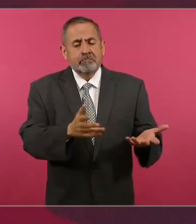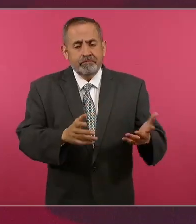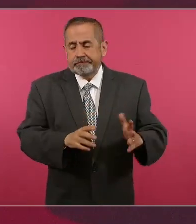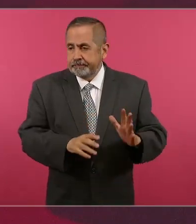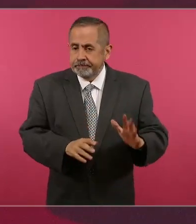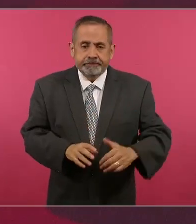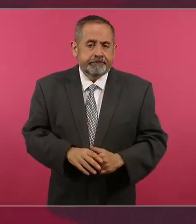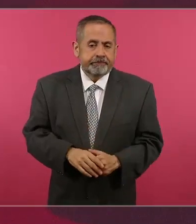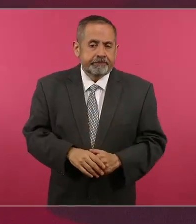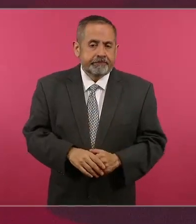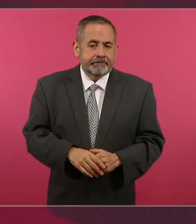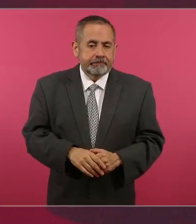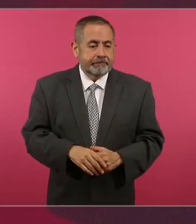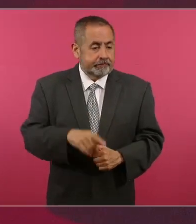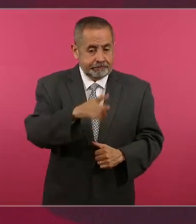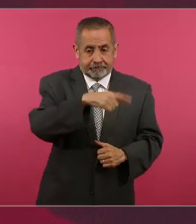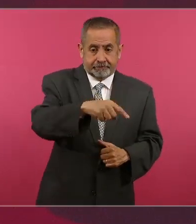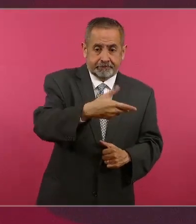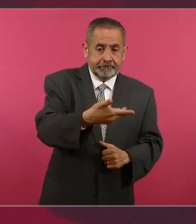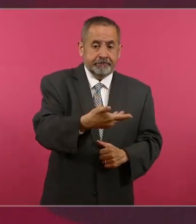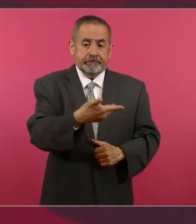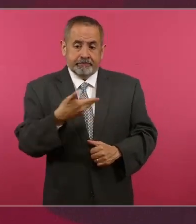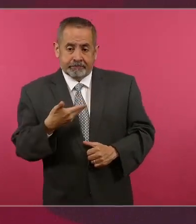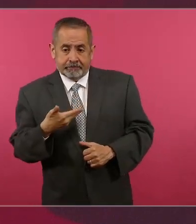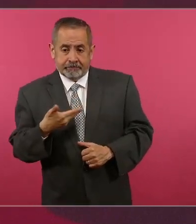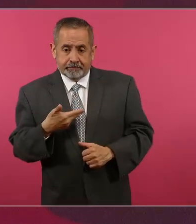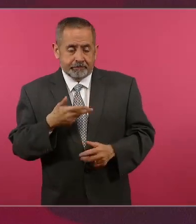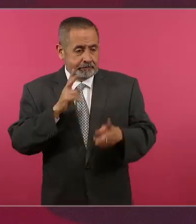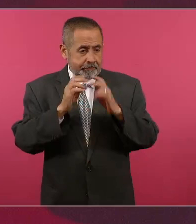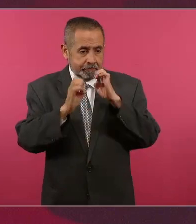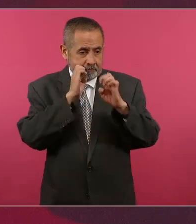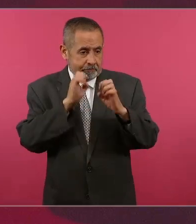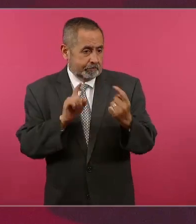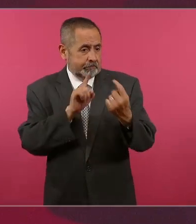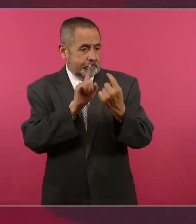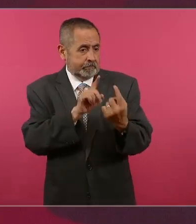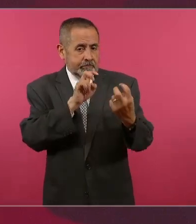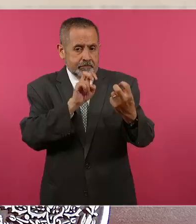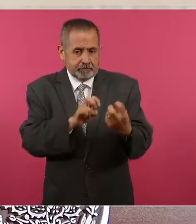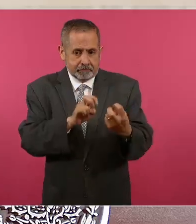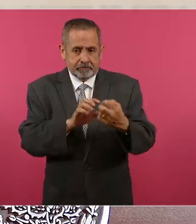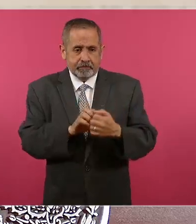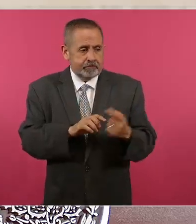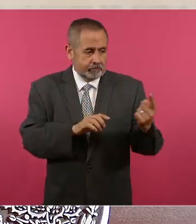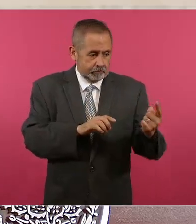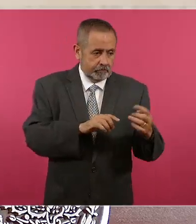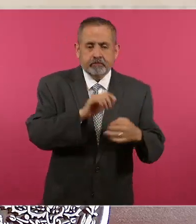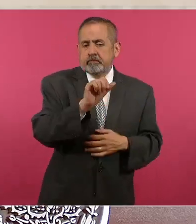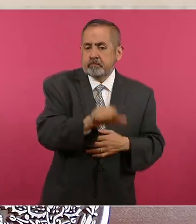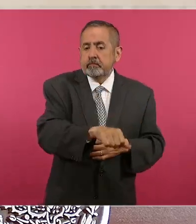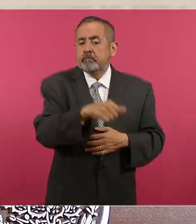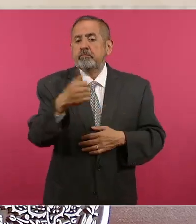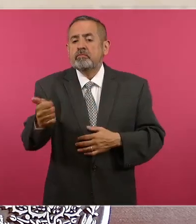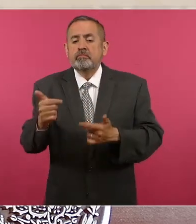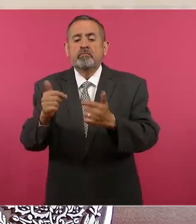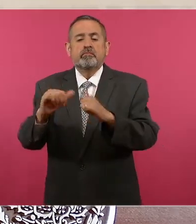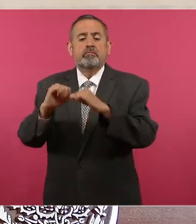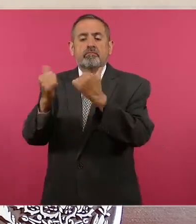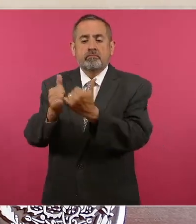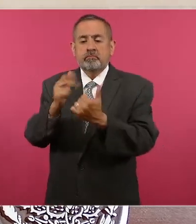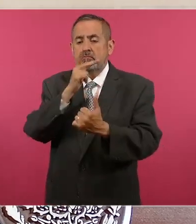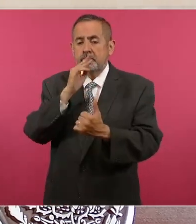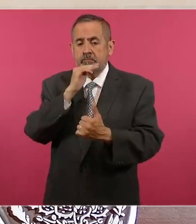y me piden una entrevista otra asociación de padres de familia,